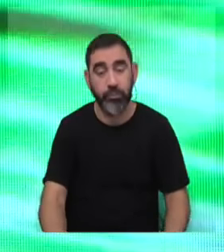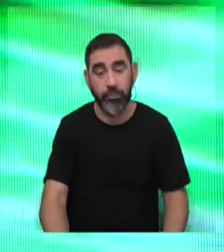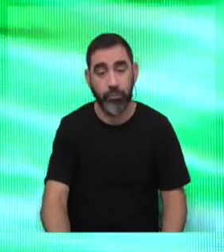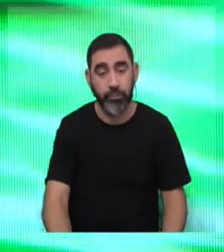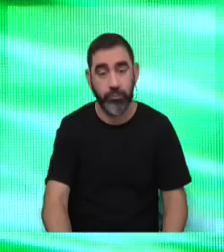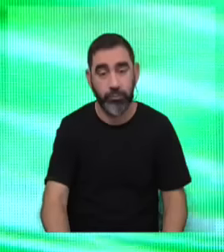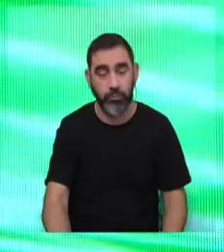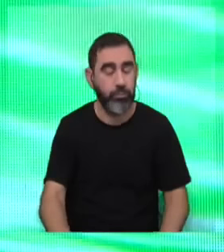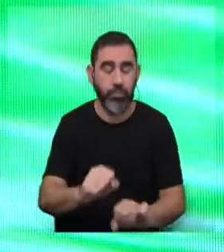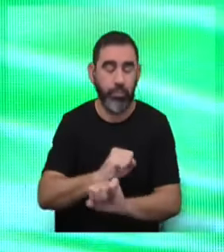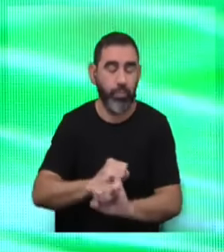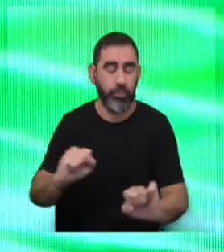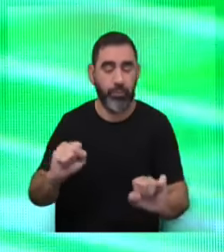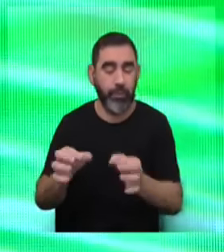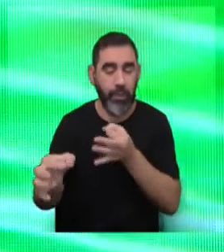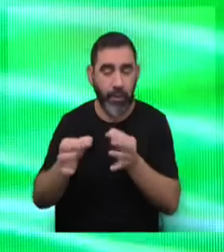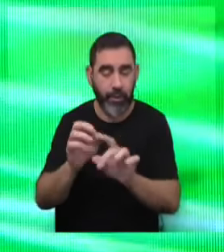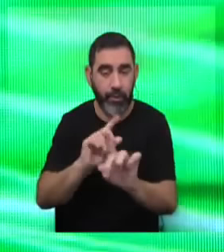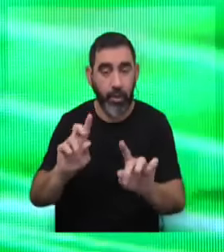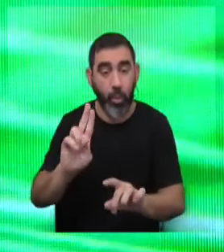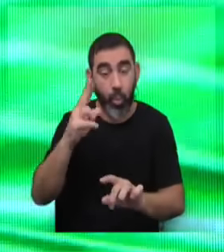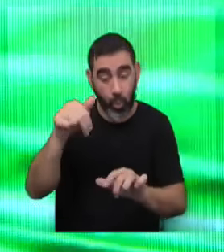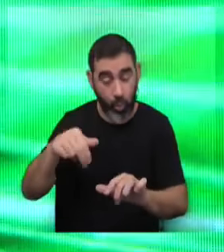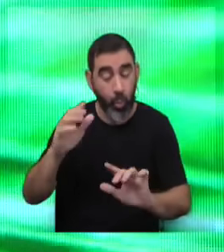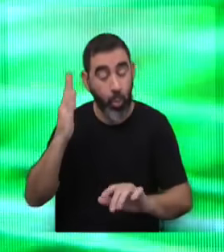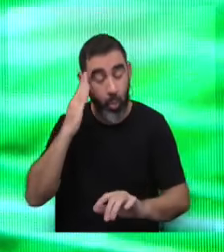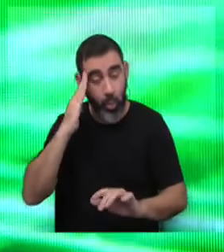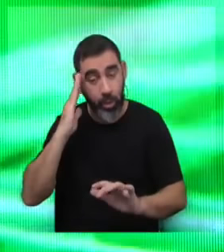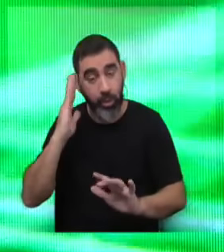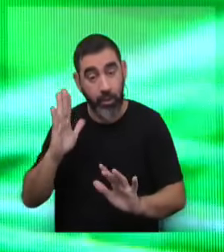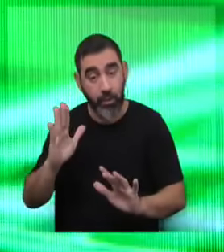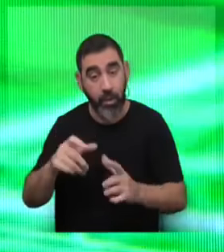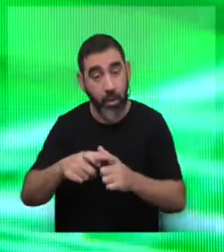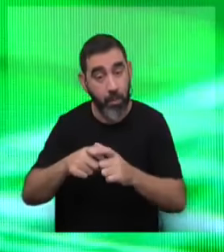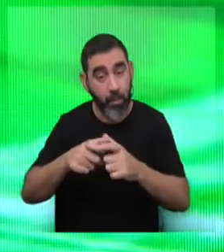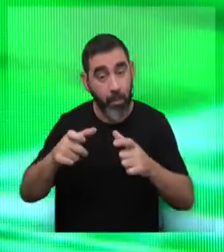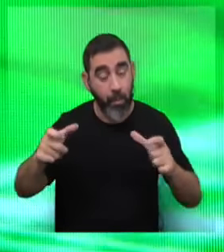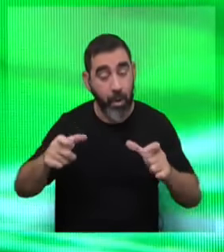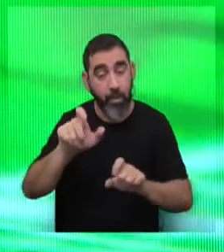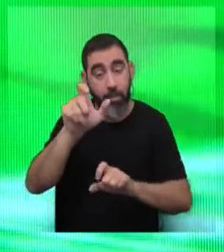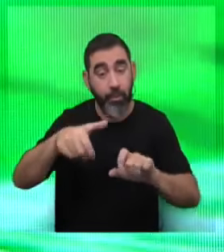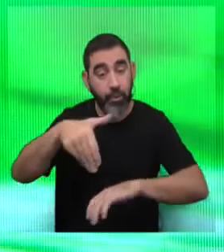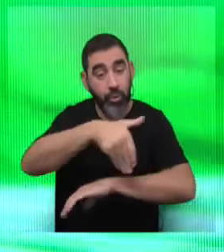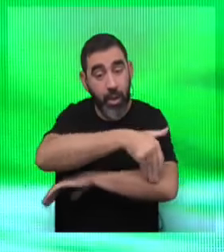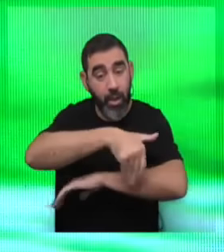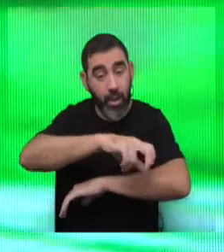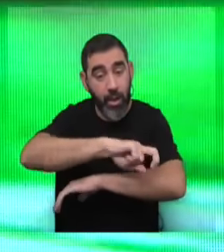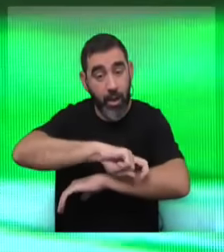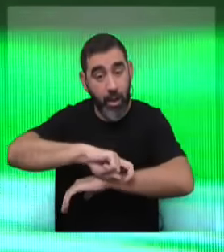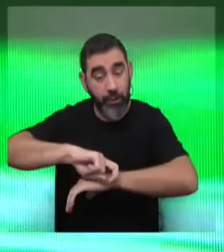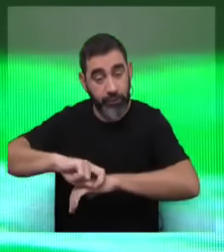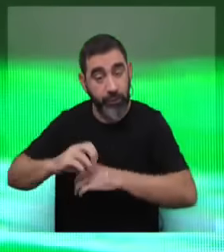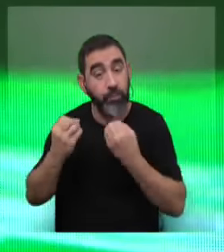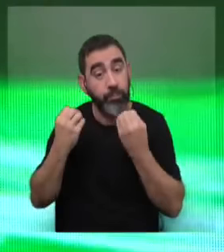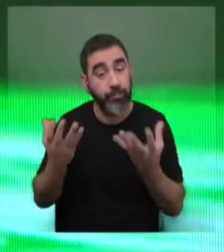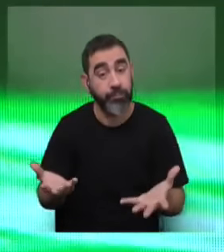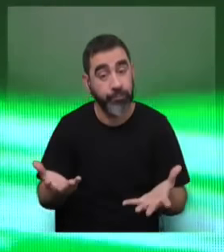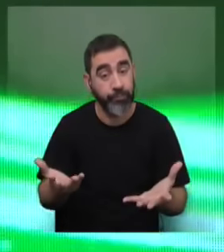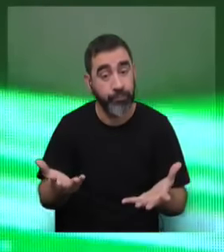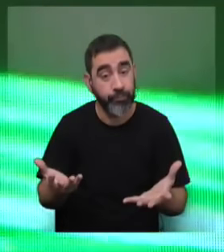es sin duda una muy mala estrategia en Uruguay sabemos que el aumento de la población en la calle Perdón